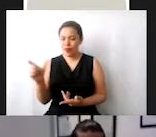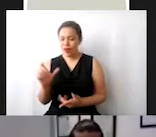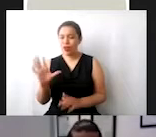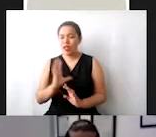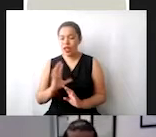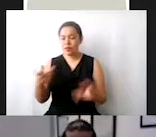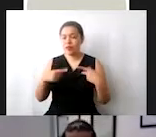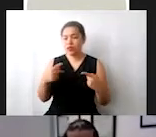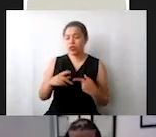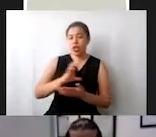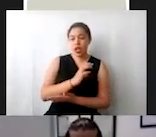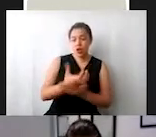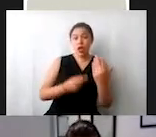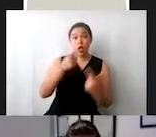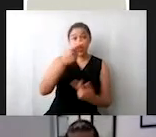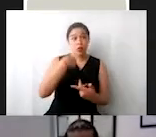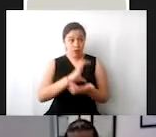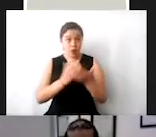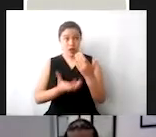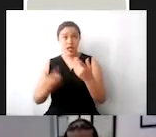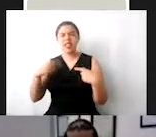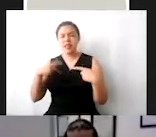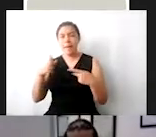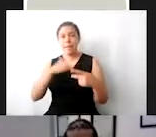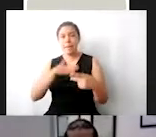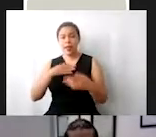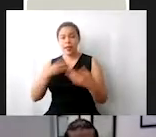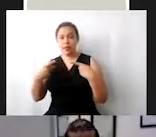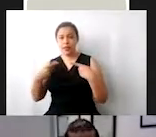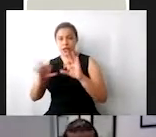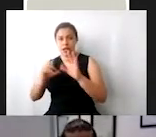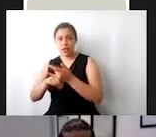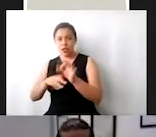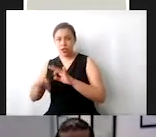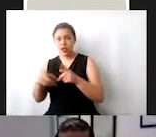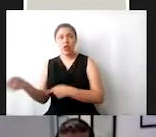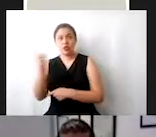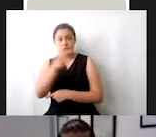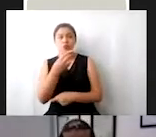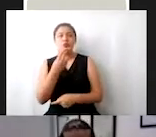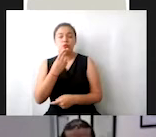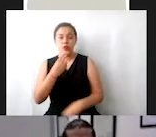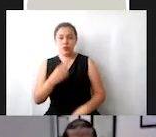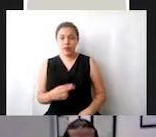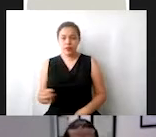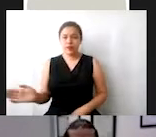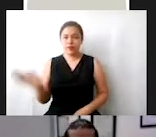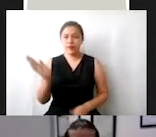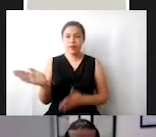del contratante el personal? Bueno, al respecto, si nos vamos a la siguiente, Fernando, por favor.